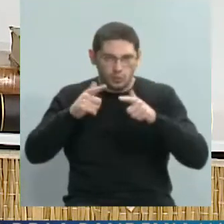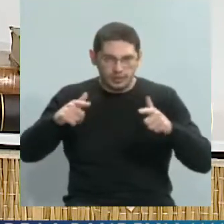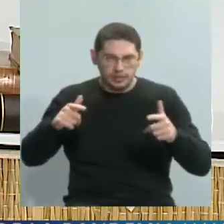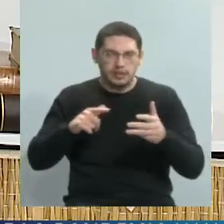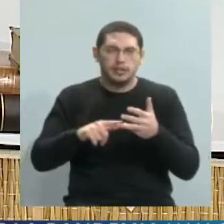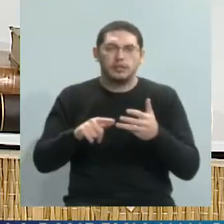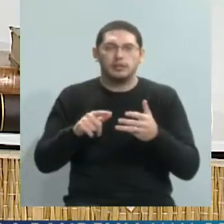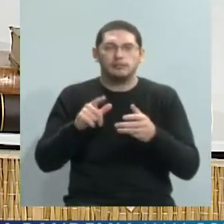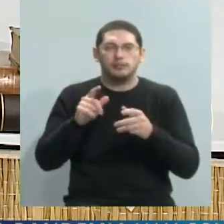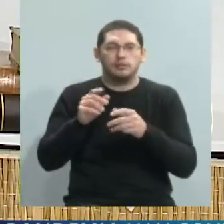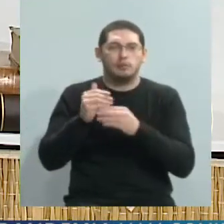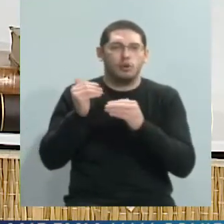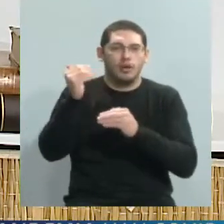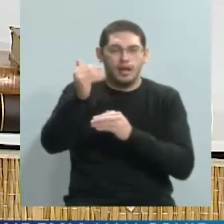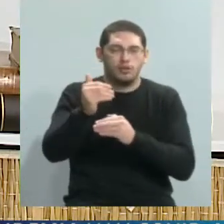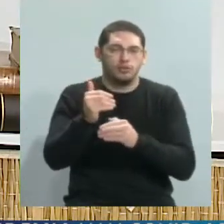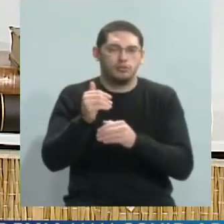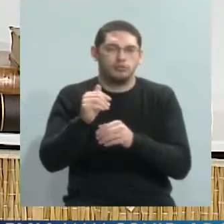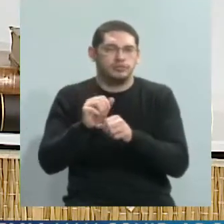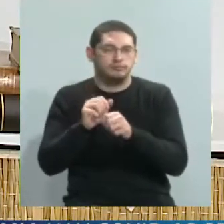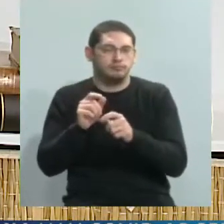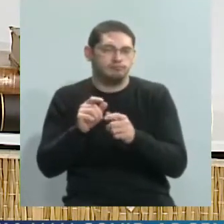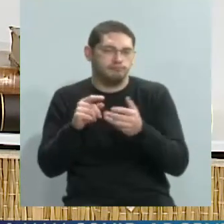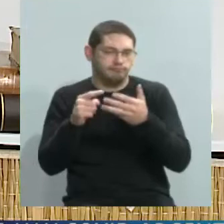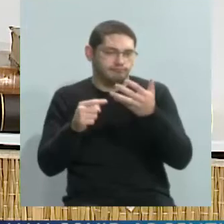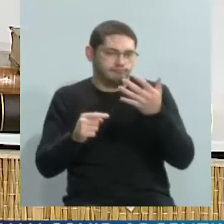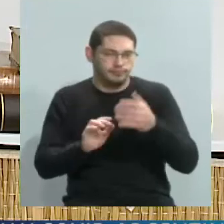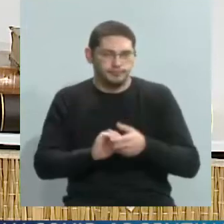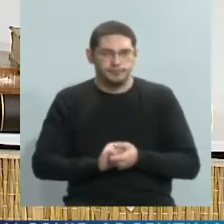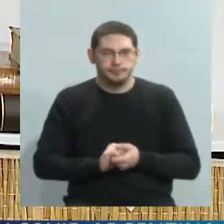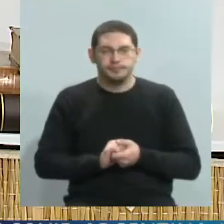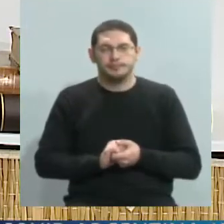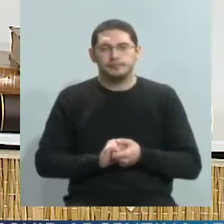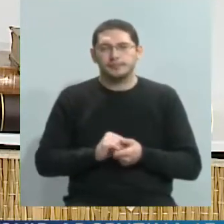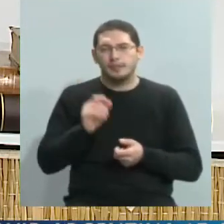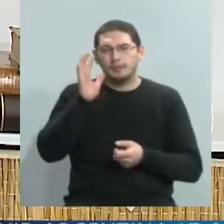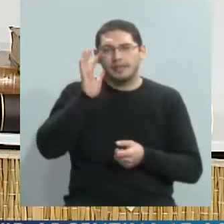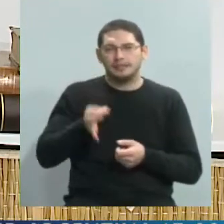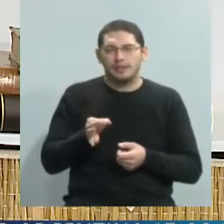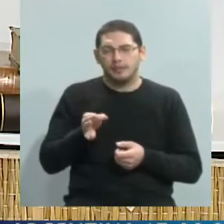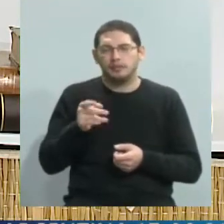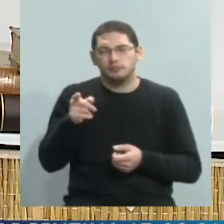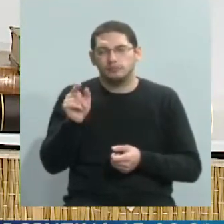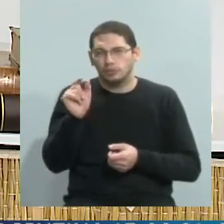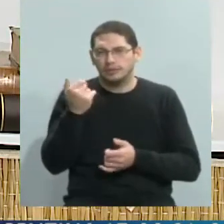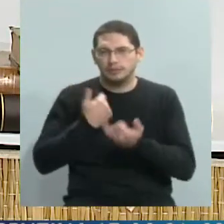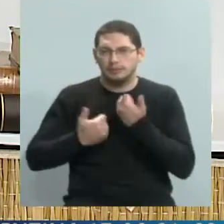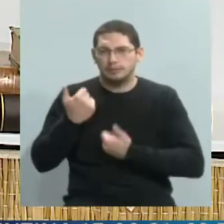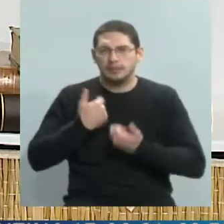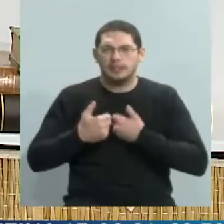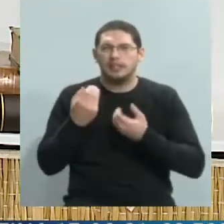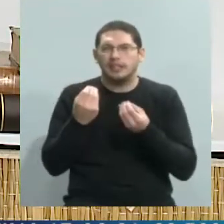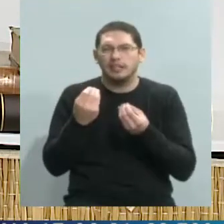posgrado en negociación y resolución de conflicto y mentor coach. Bueno, para entender un poco, Julio, ¿nos puede explicar un poquito qué es